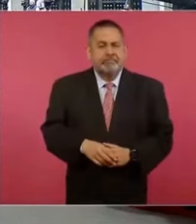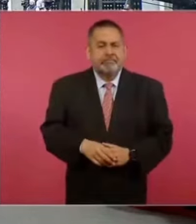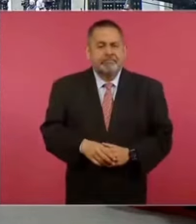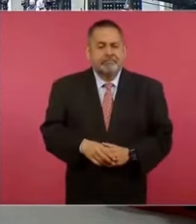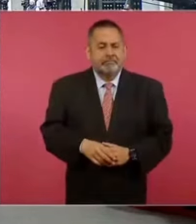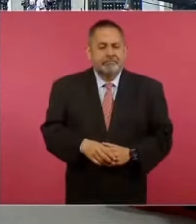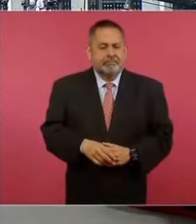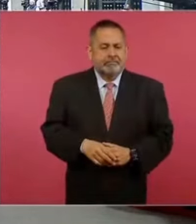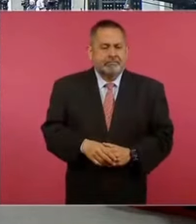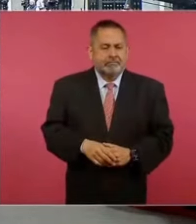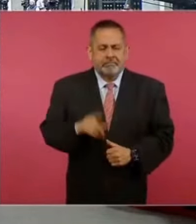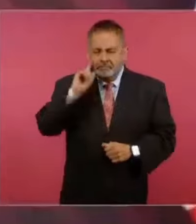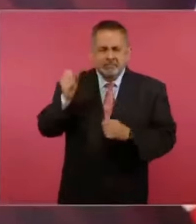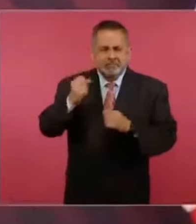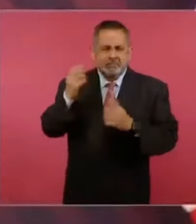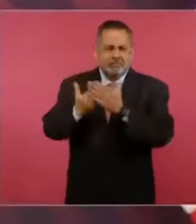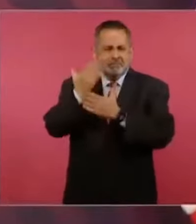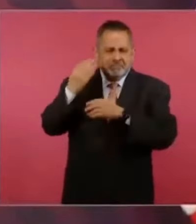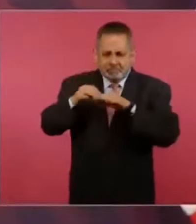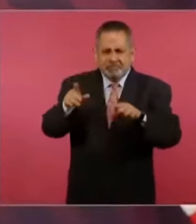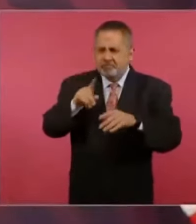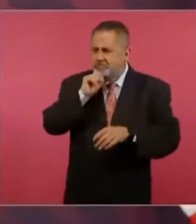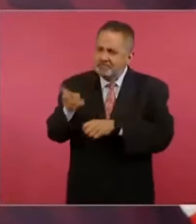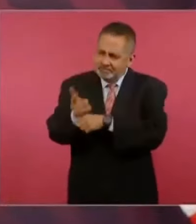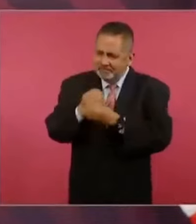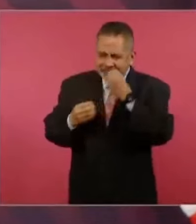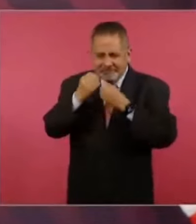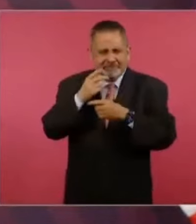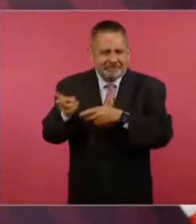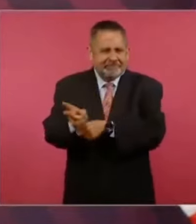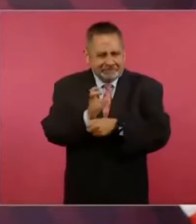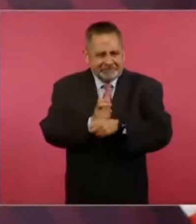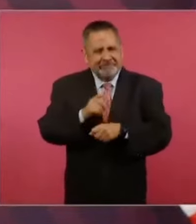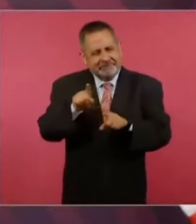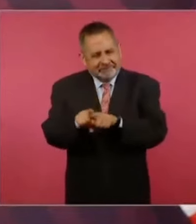No, mejor a la mañanera. Y también a desayunar. Pero